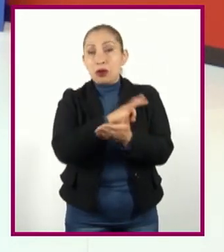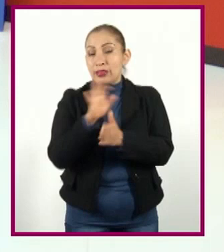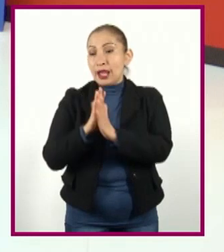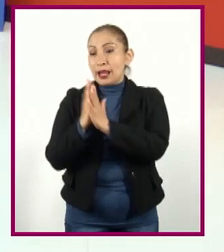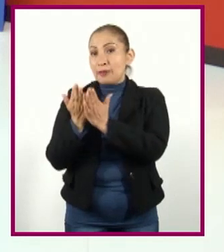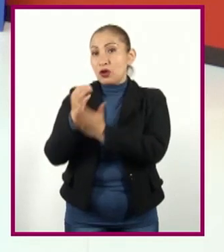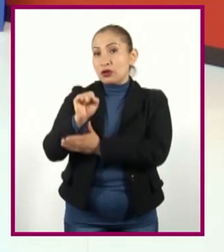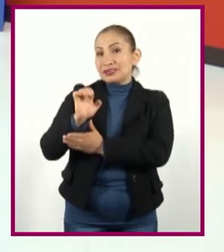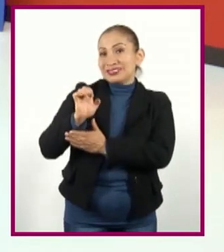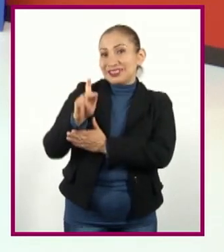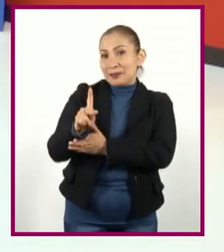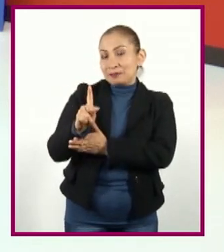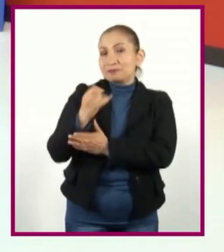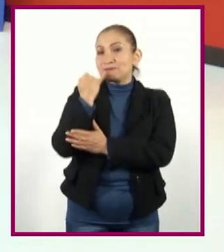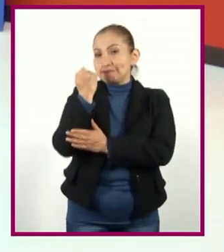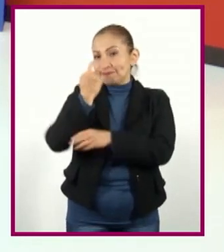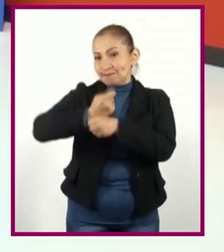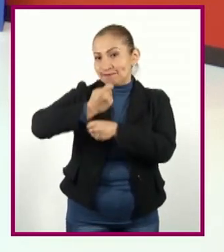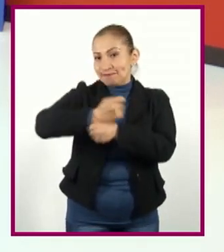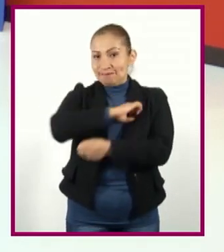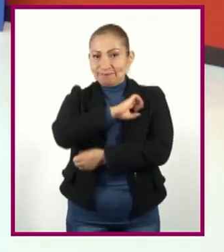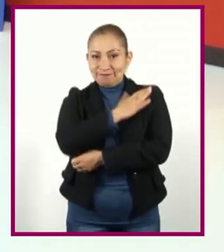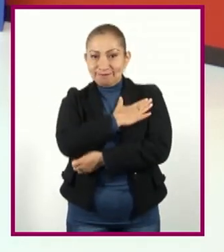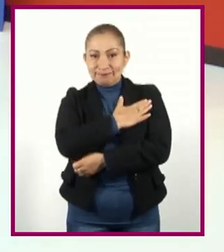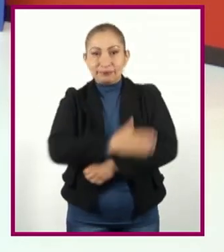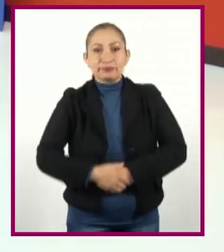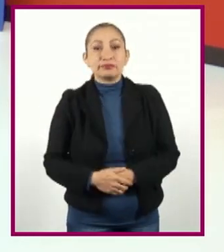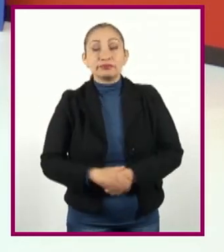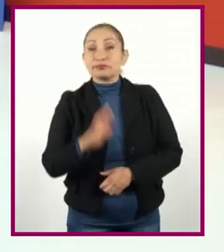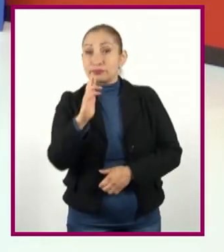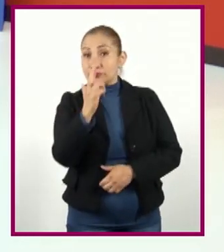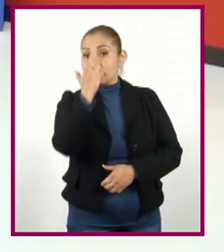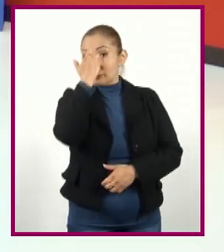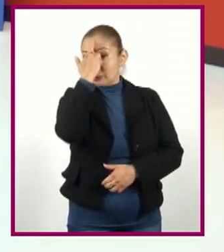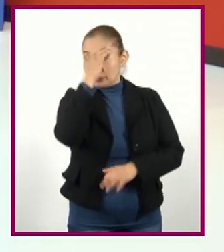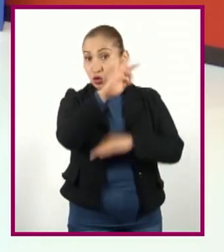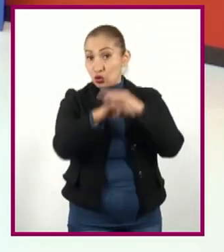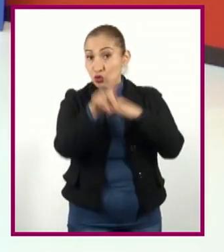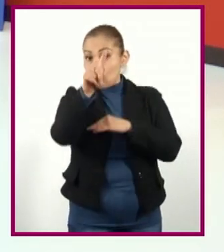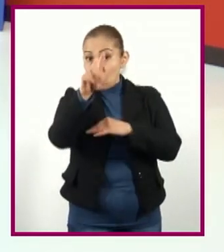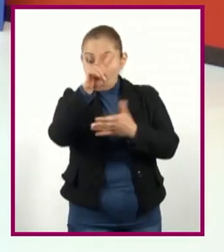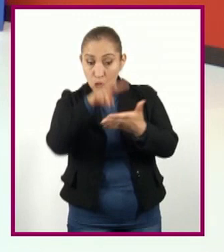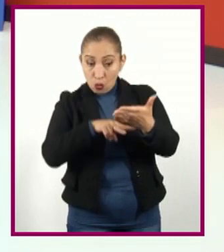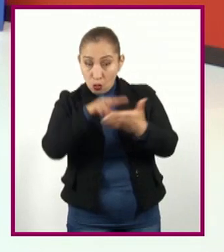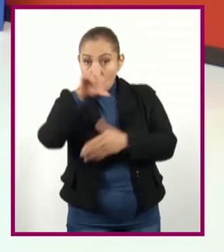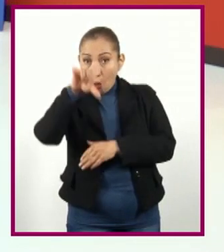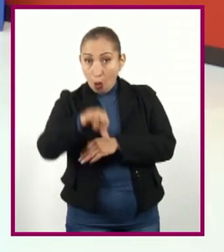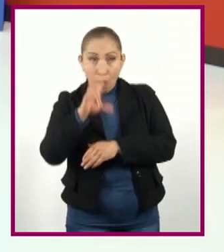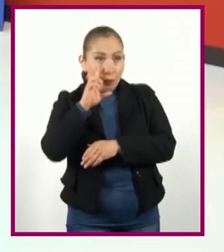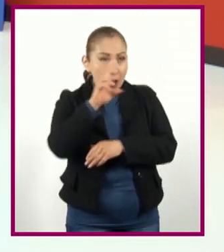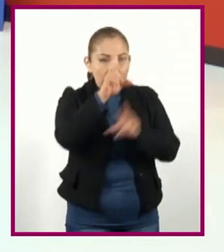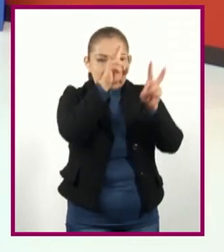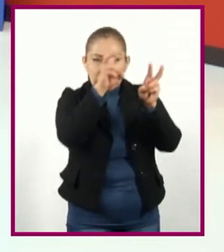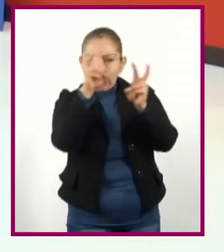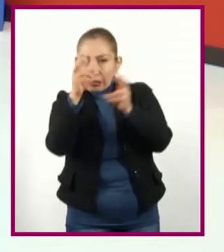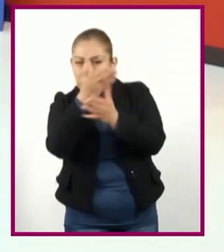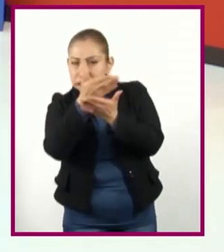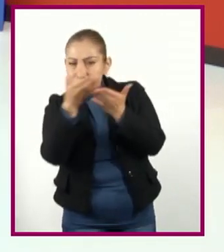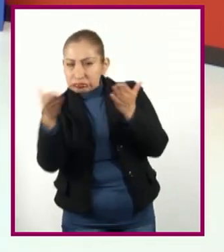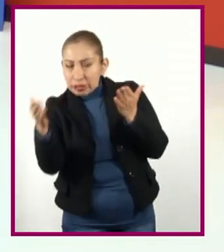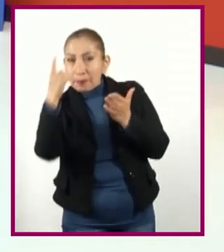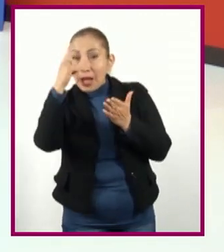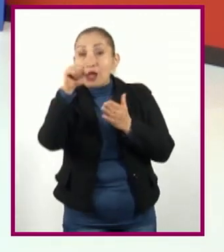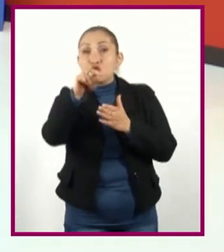libro de texto de lengua materna. Recordemos que todo lo que revisemos en esta sesión es para reforzar